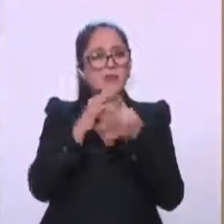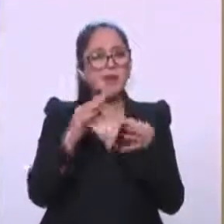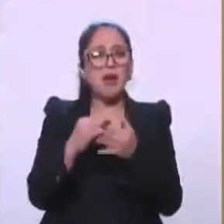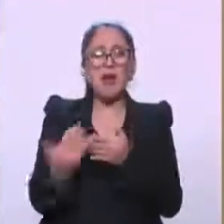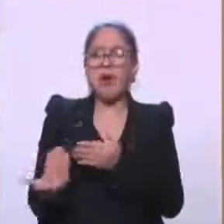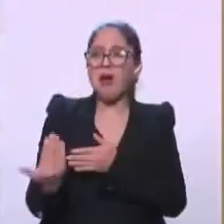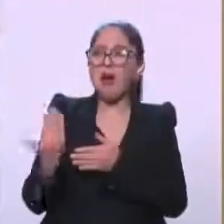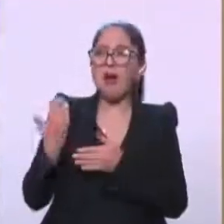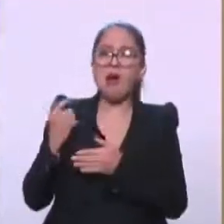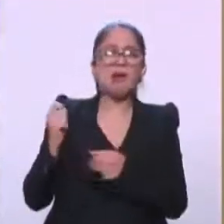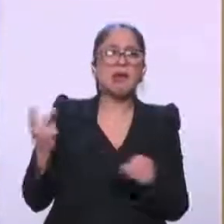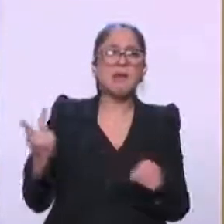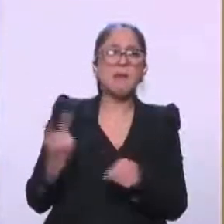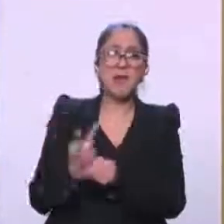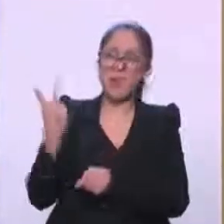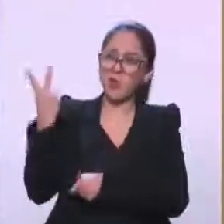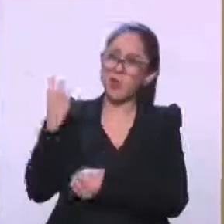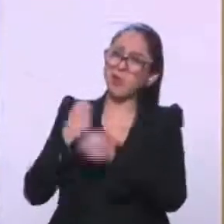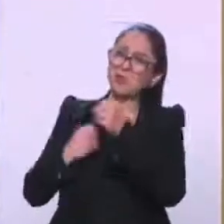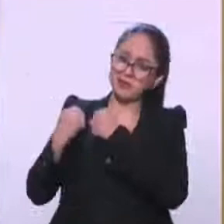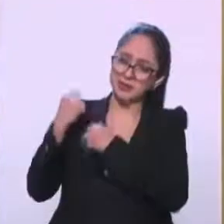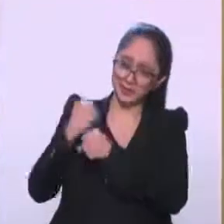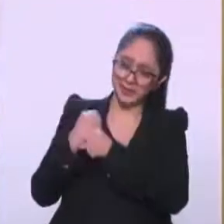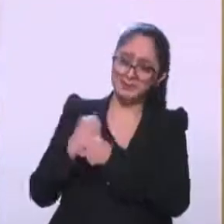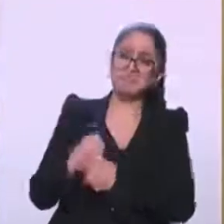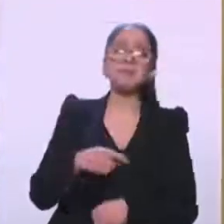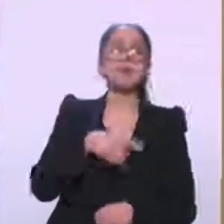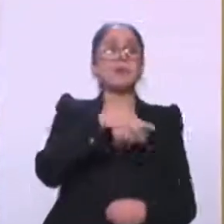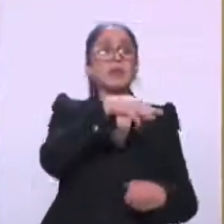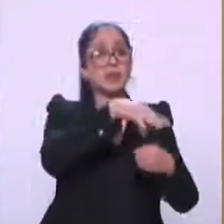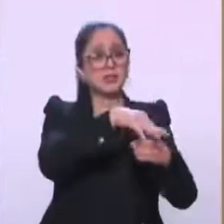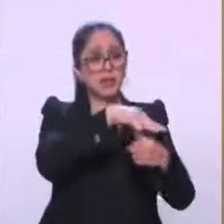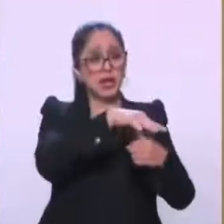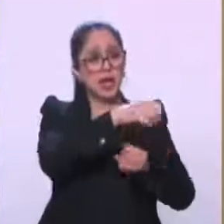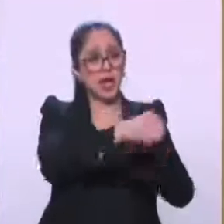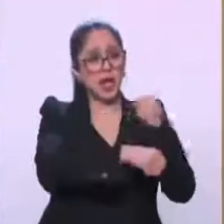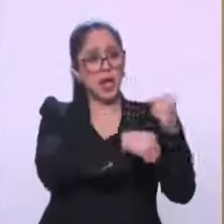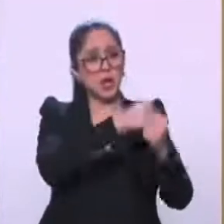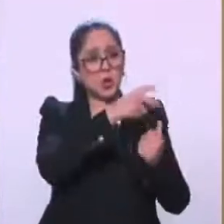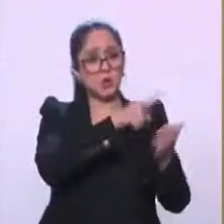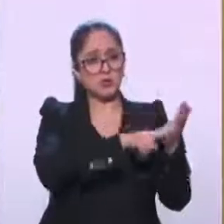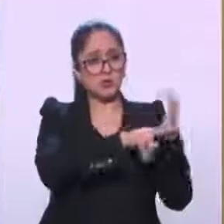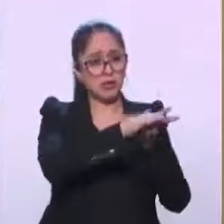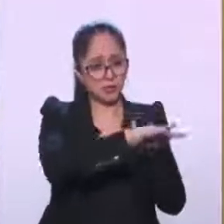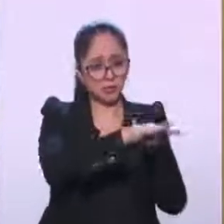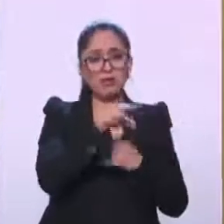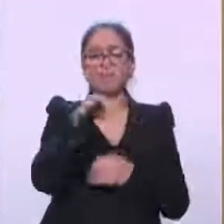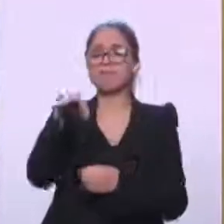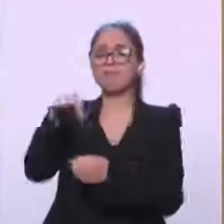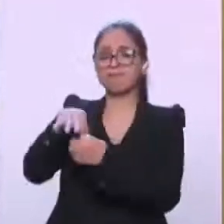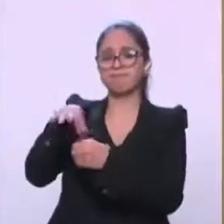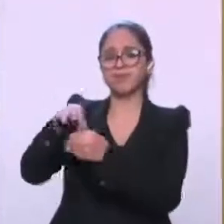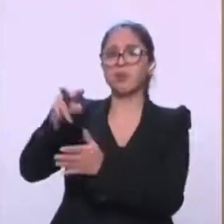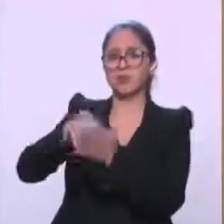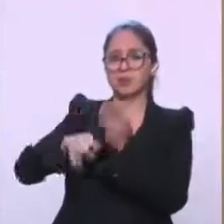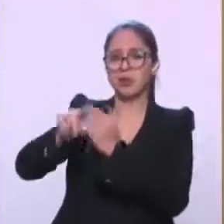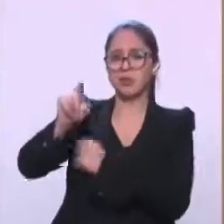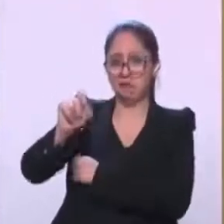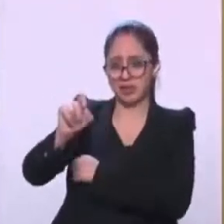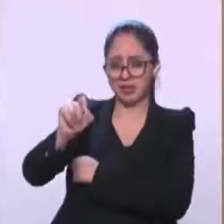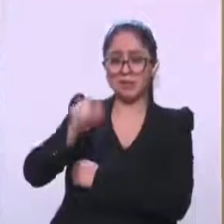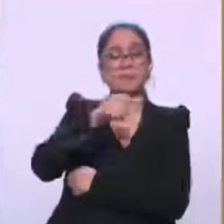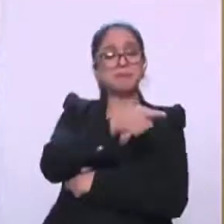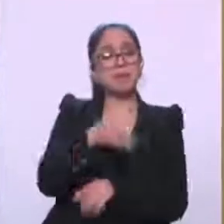Ha habido elecciones en el 19 y en el 20. En el 19